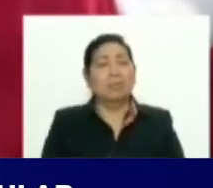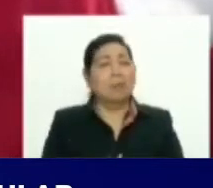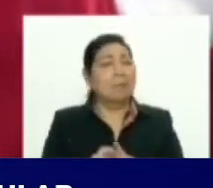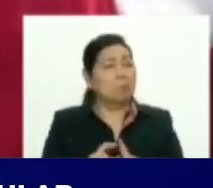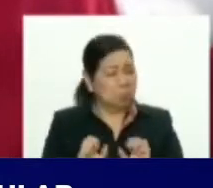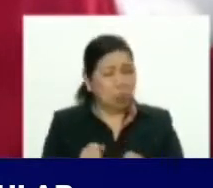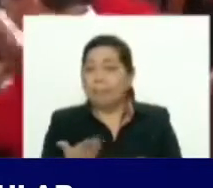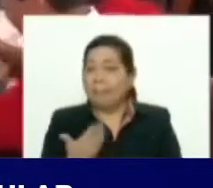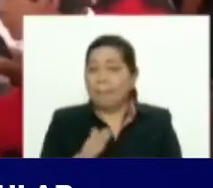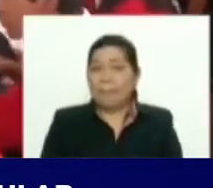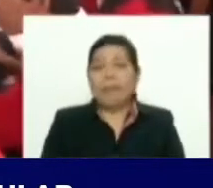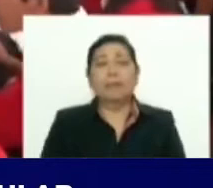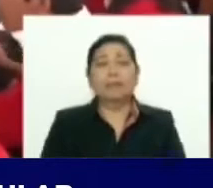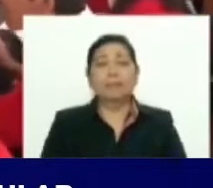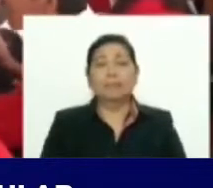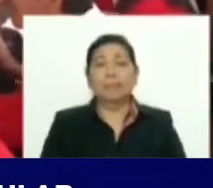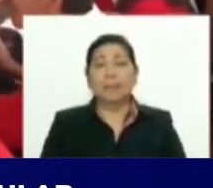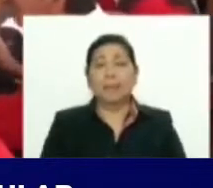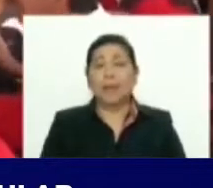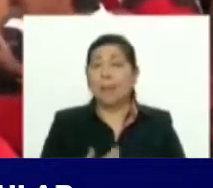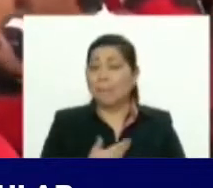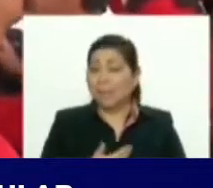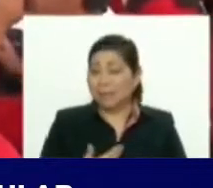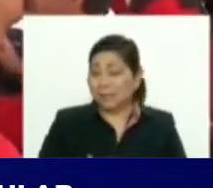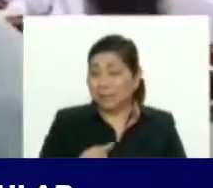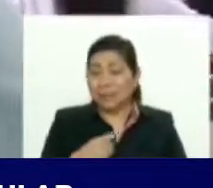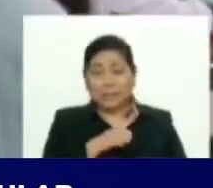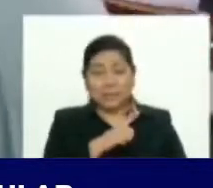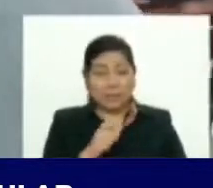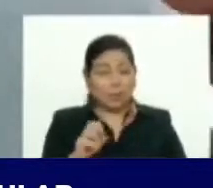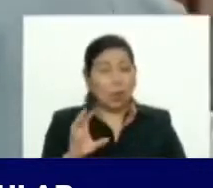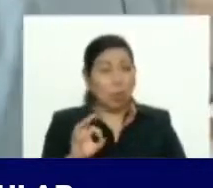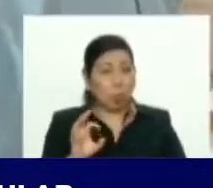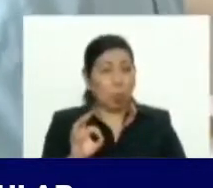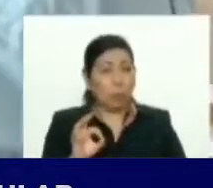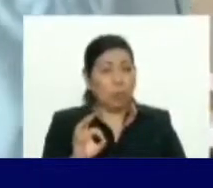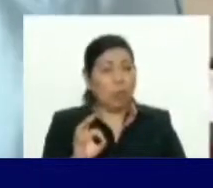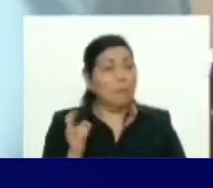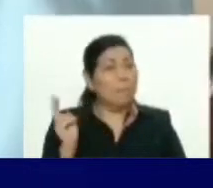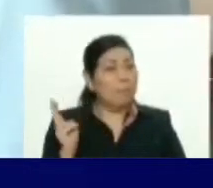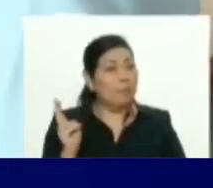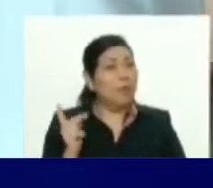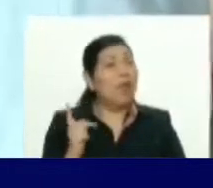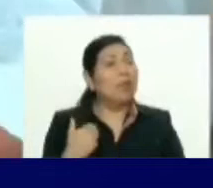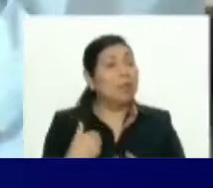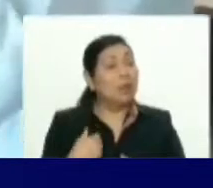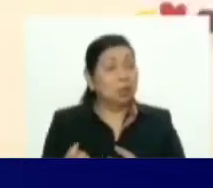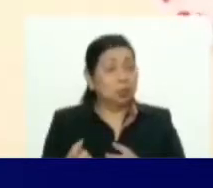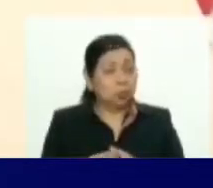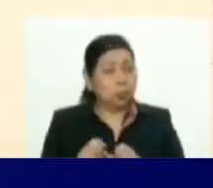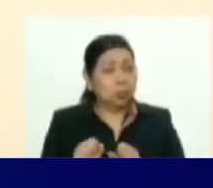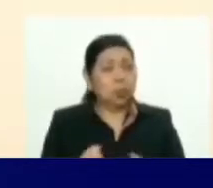norma, díganlo. El jefe de Estado manifestó a los cerca de 150 docentes que en él tienen a un aliado para cumplir con